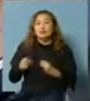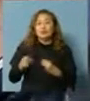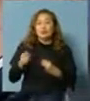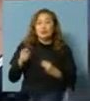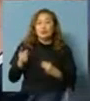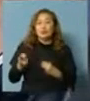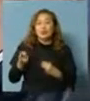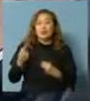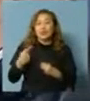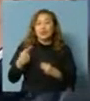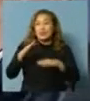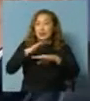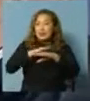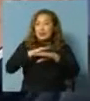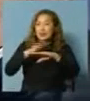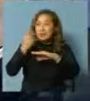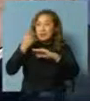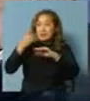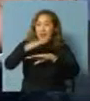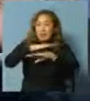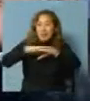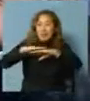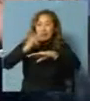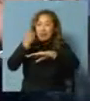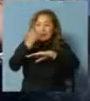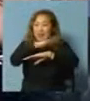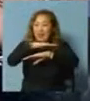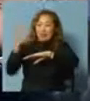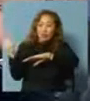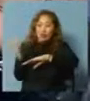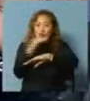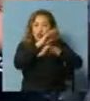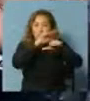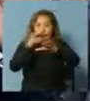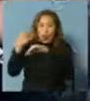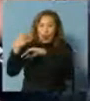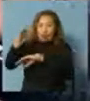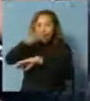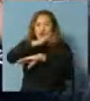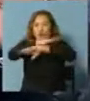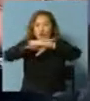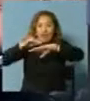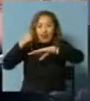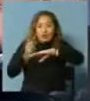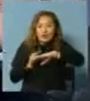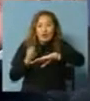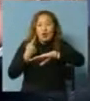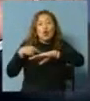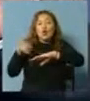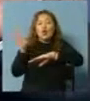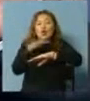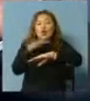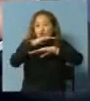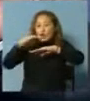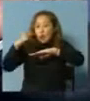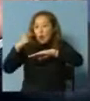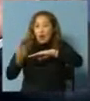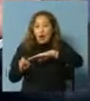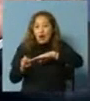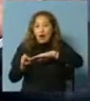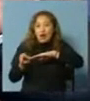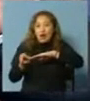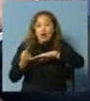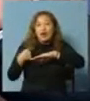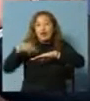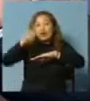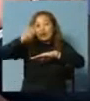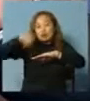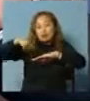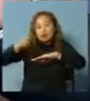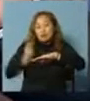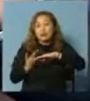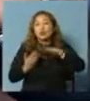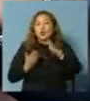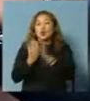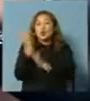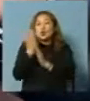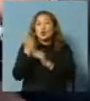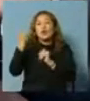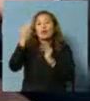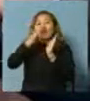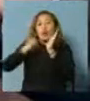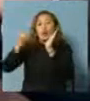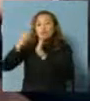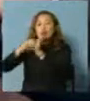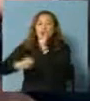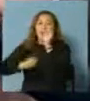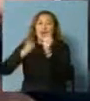tienen la escala básica es una sola para todos, a los efectos de que queden todos en la misma condición, deberíamos seguir